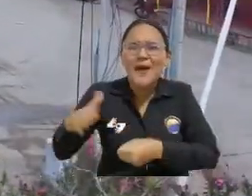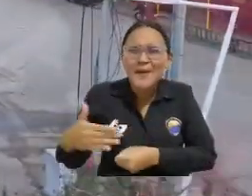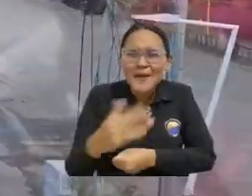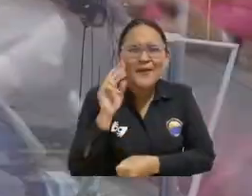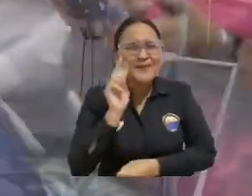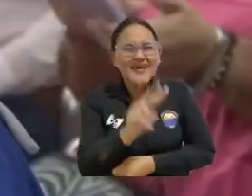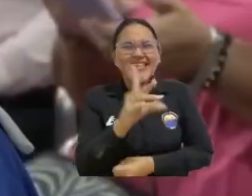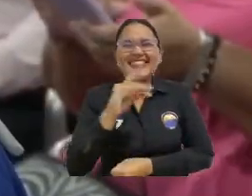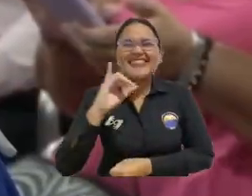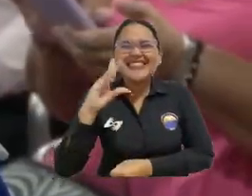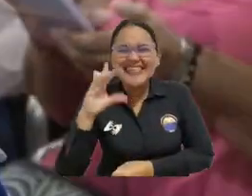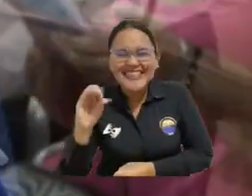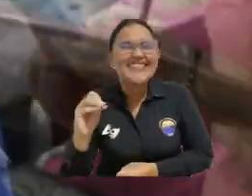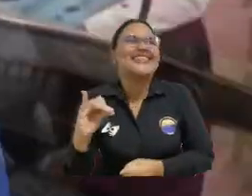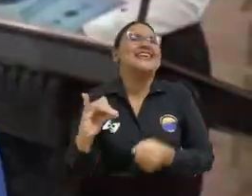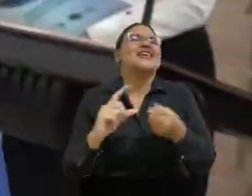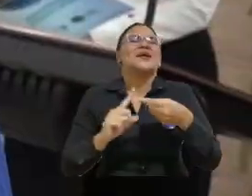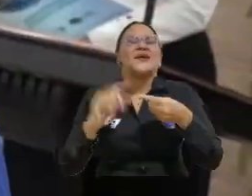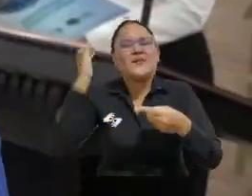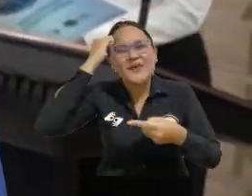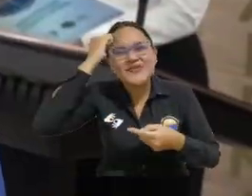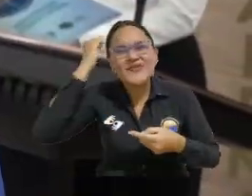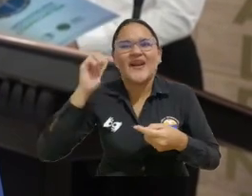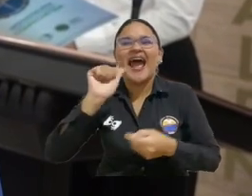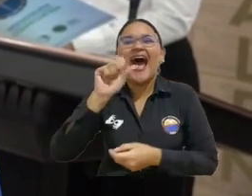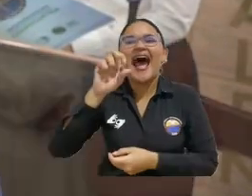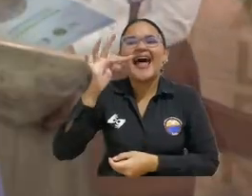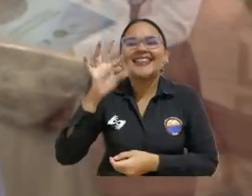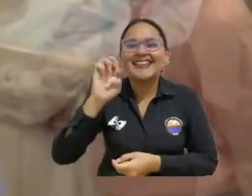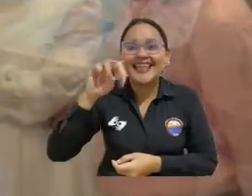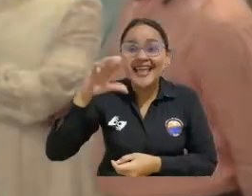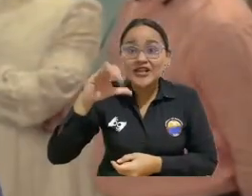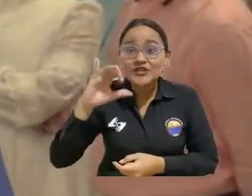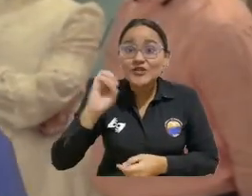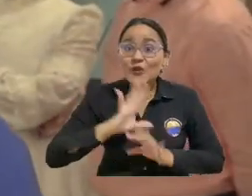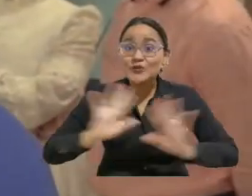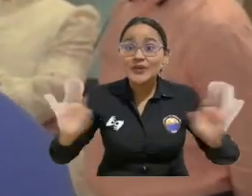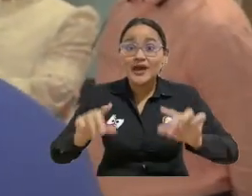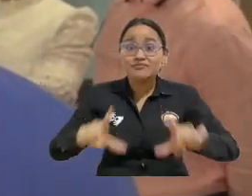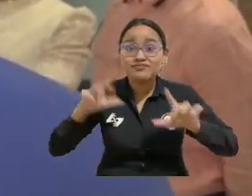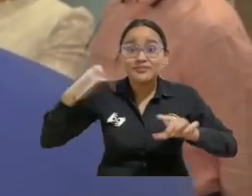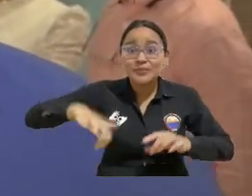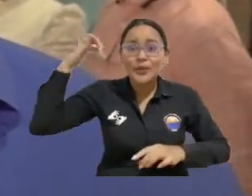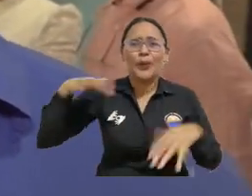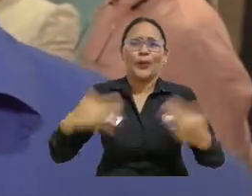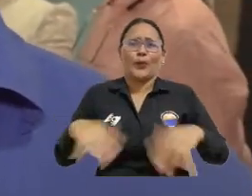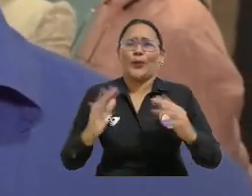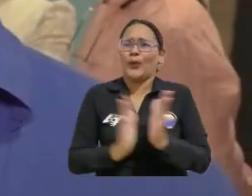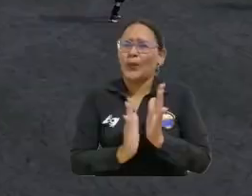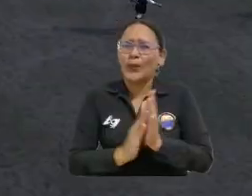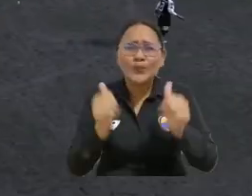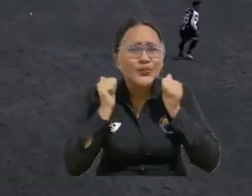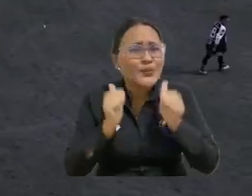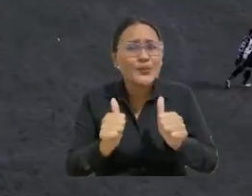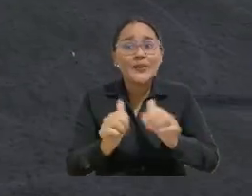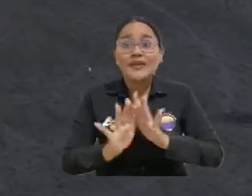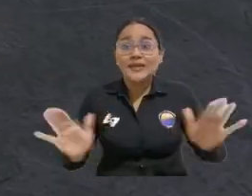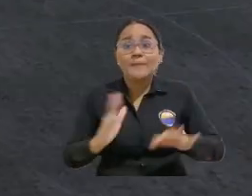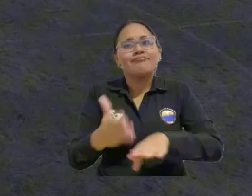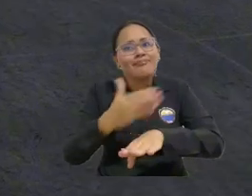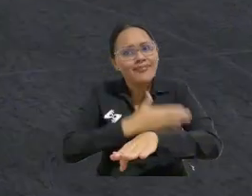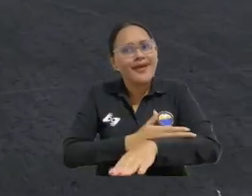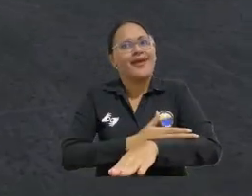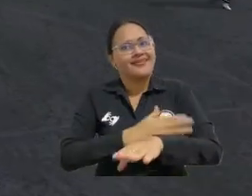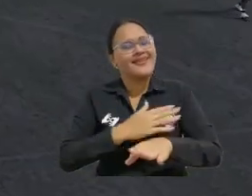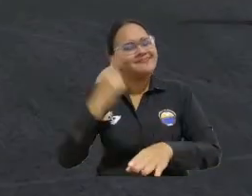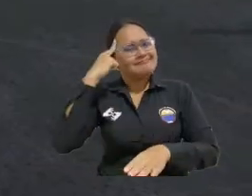Didi, al profesor Atencio graduarse, profesionalizarse, han tomado el camino no solamente de la dirección técnica